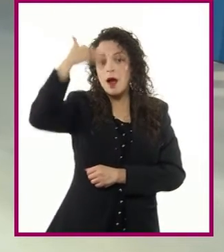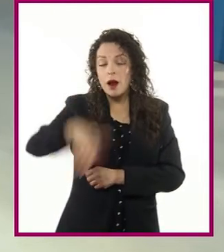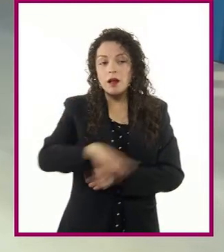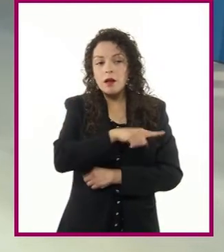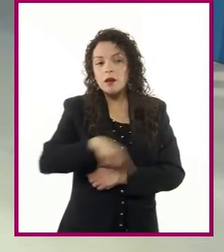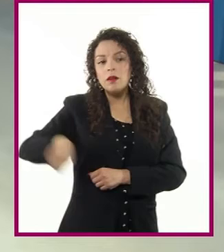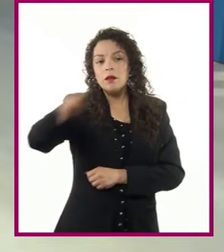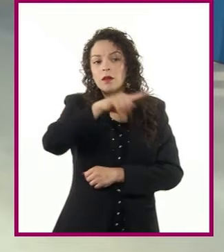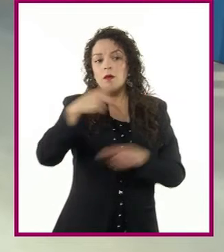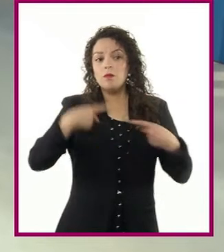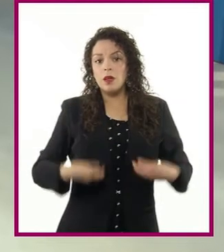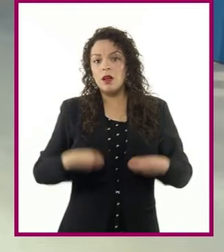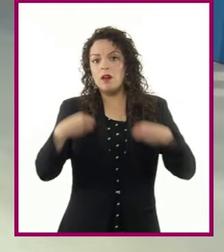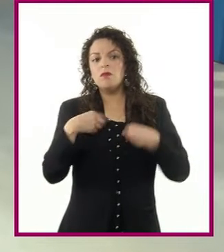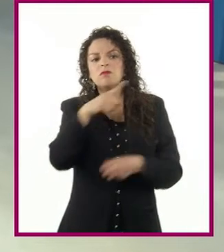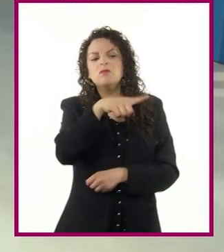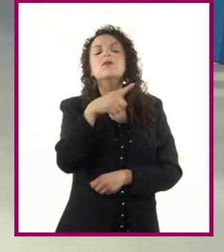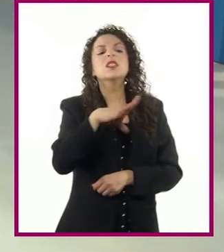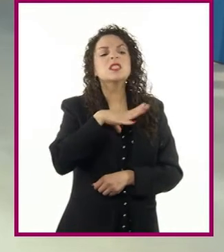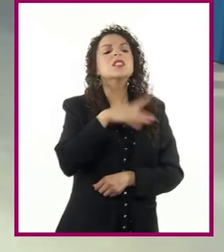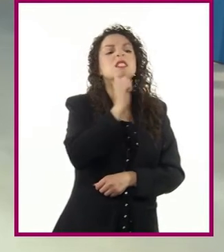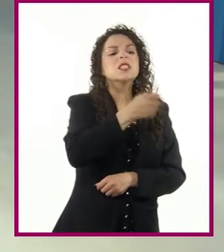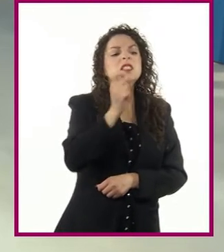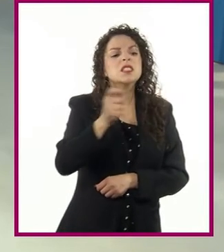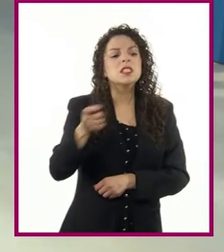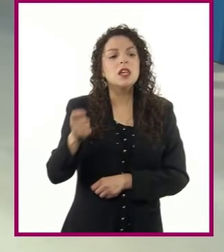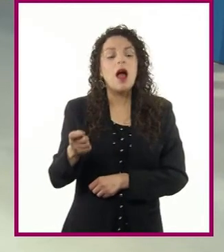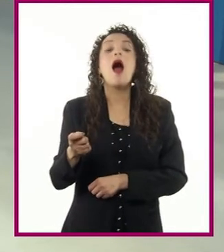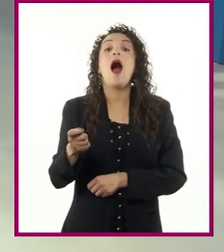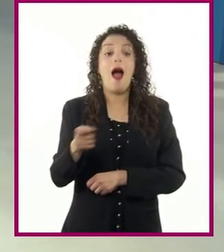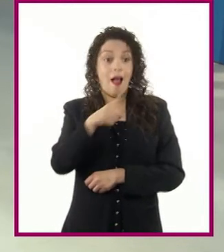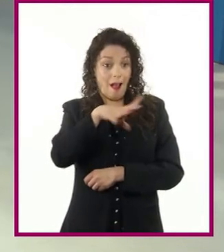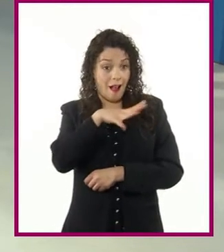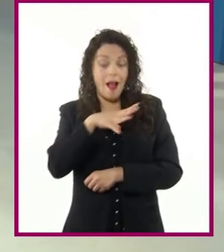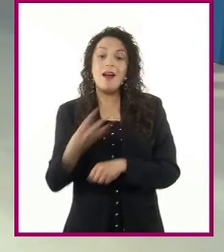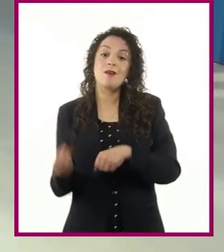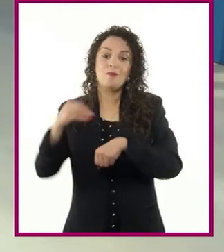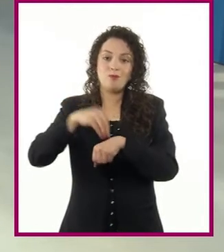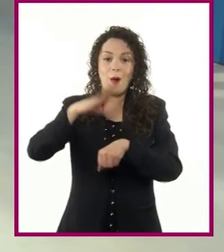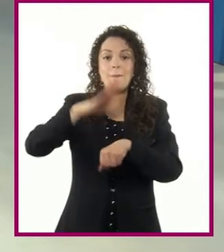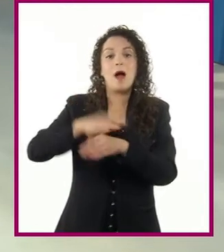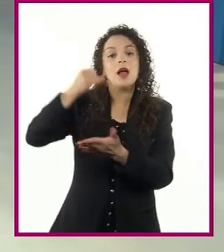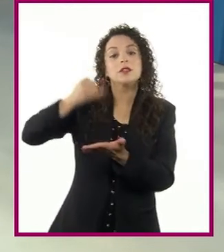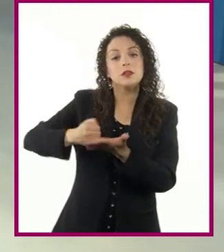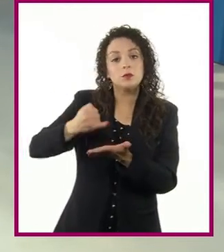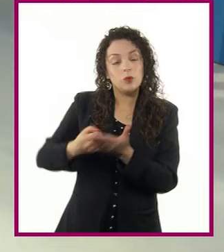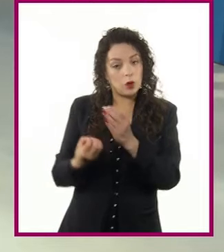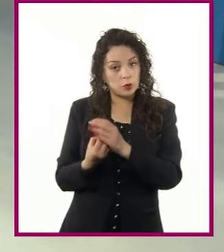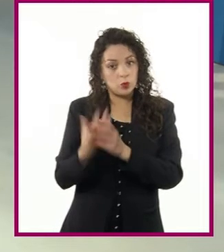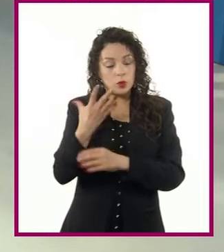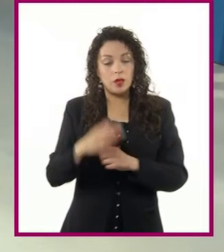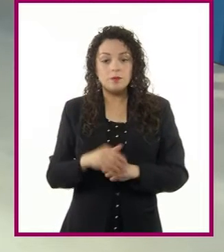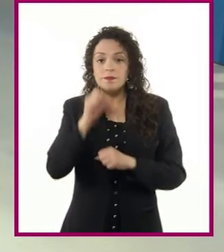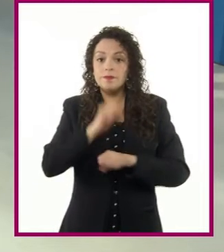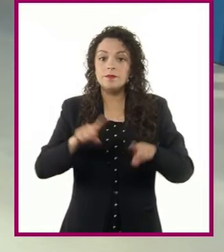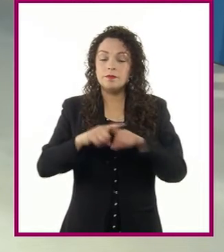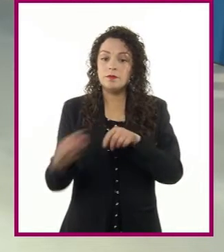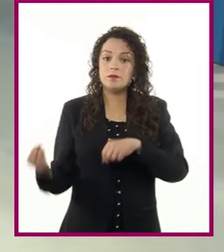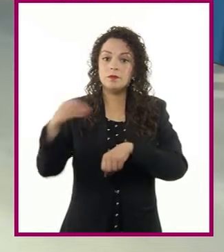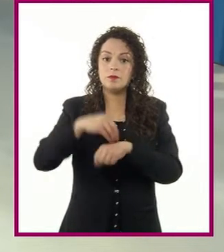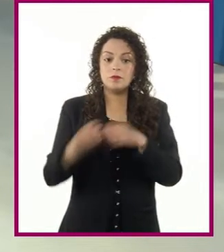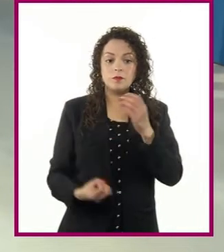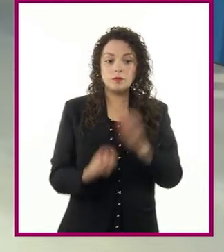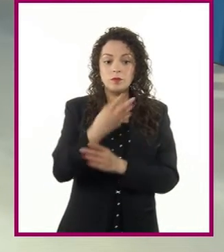súbditos y así establecer nuevos impuestos. También dispuso la creación de nuevos astilleros para